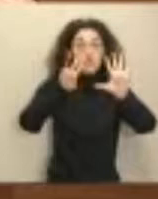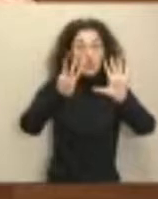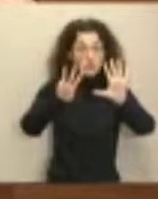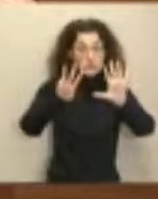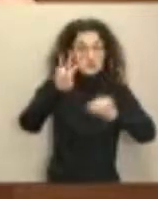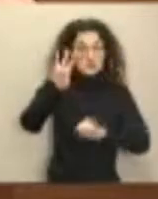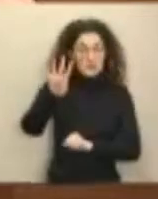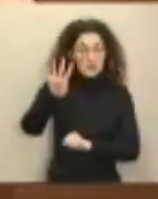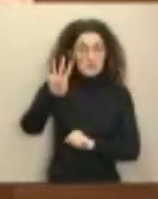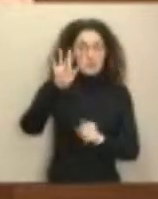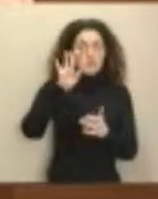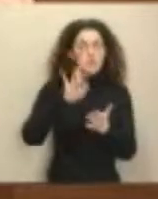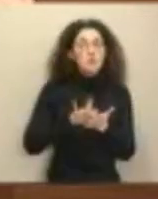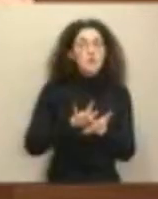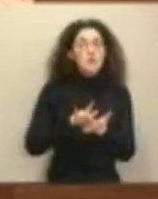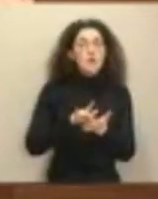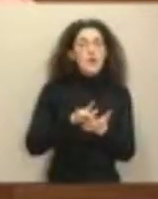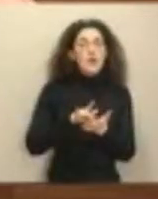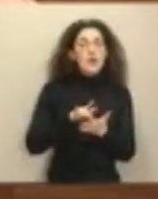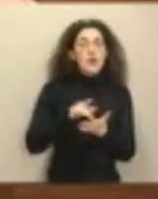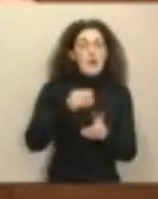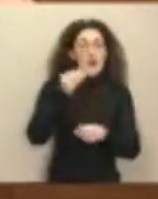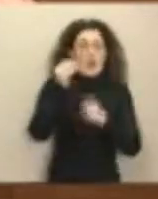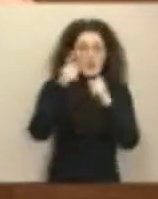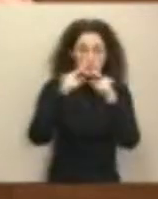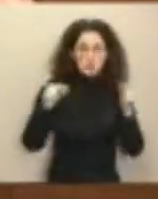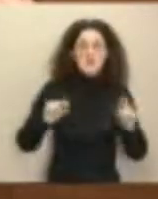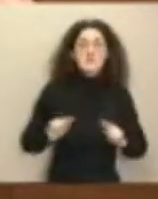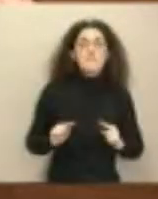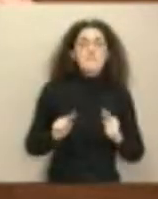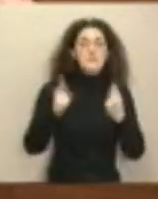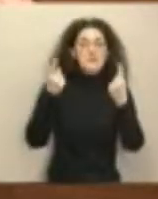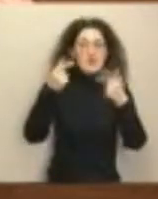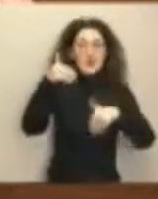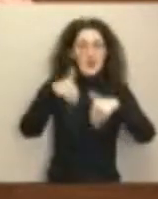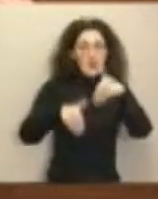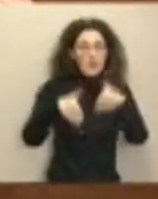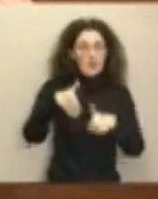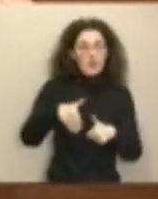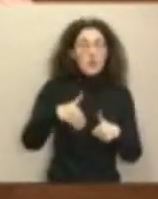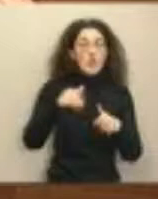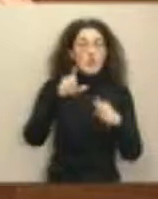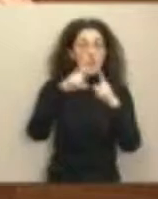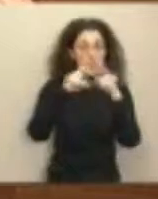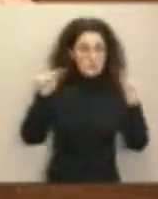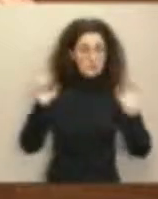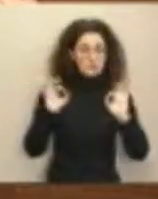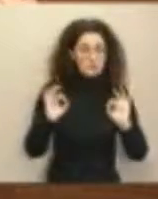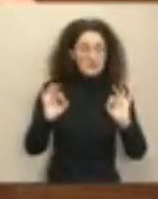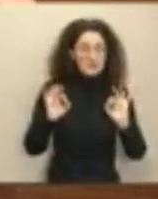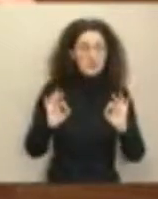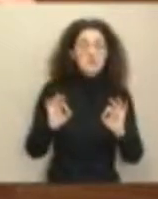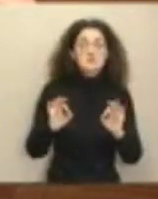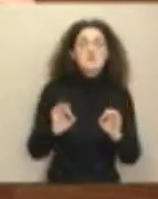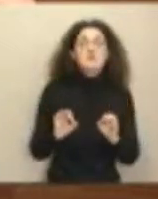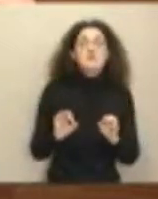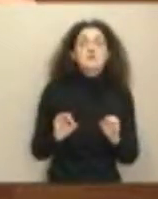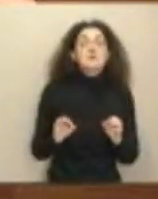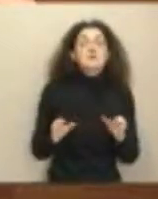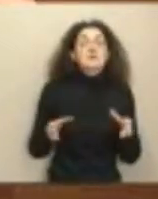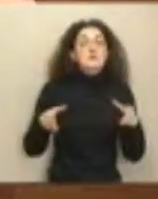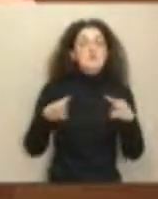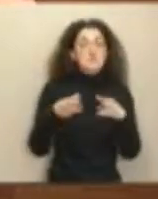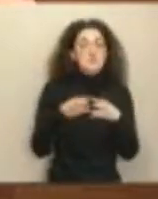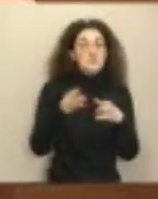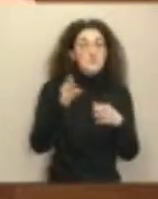1983, que se celebran en Asturias las primeras elecciones autonómicas, el Partido